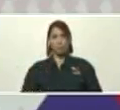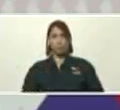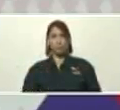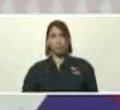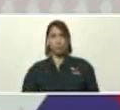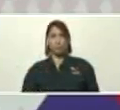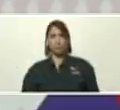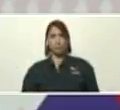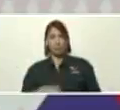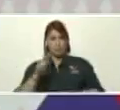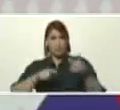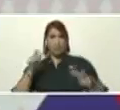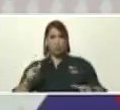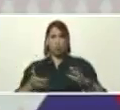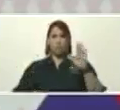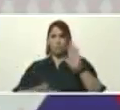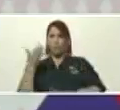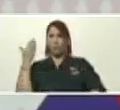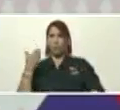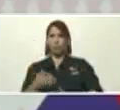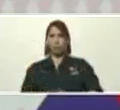Hubo jubilados que se fueron